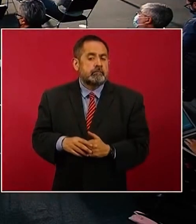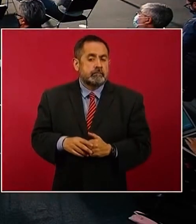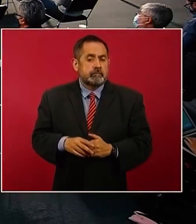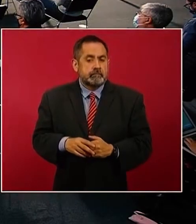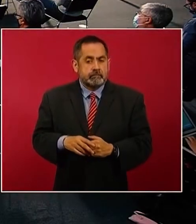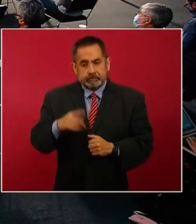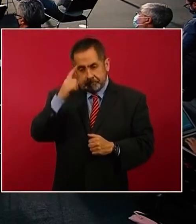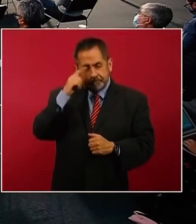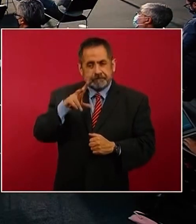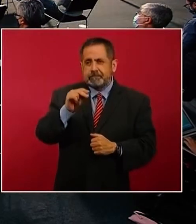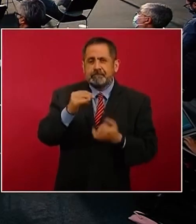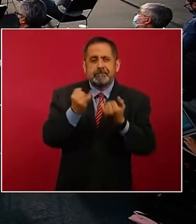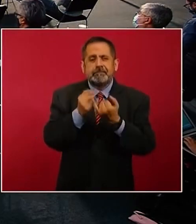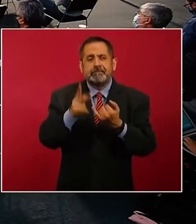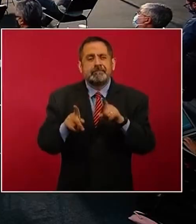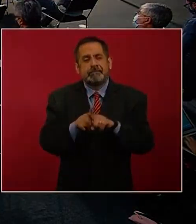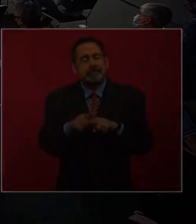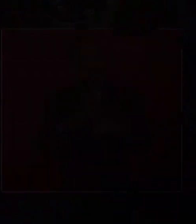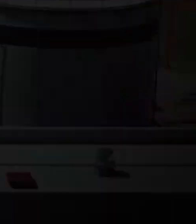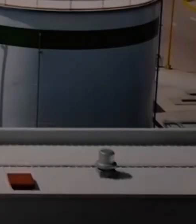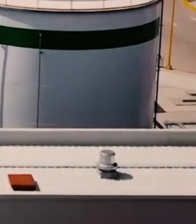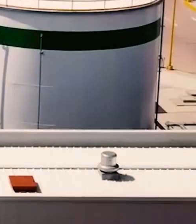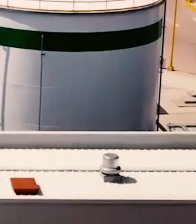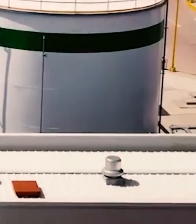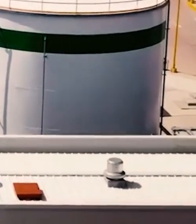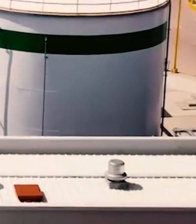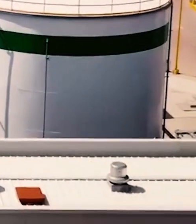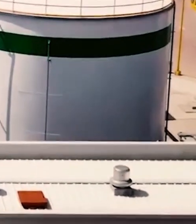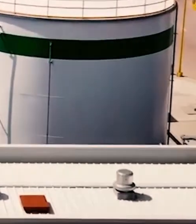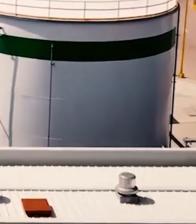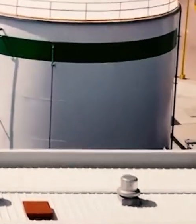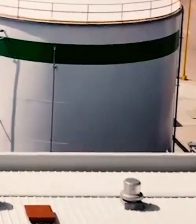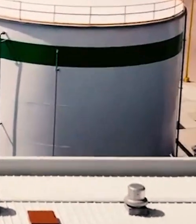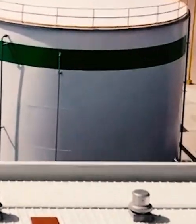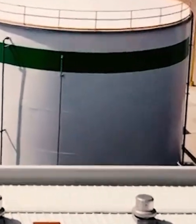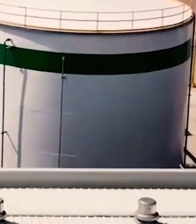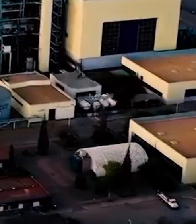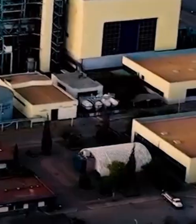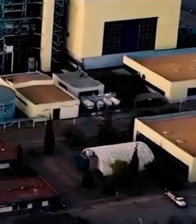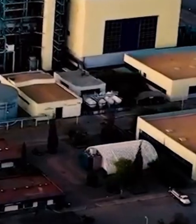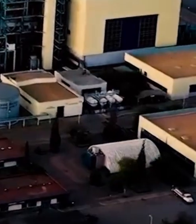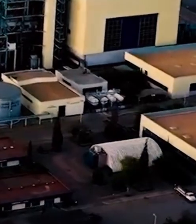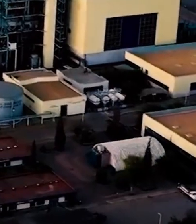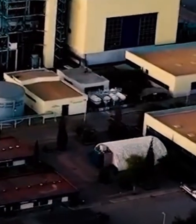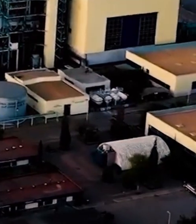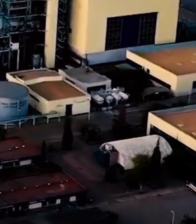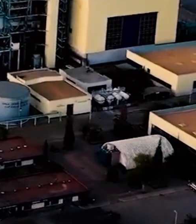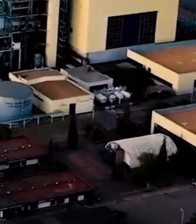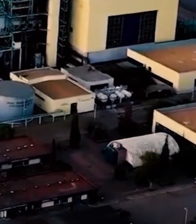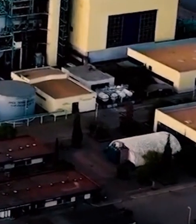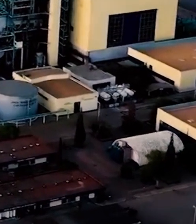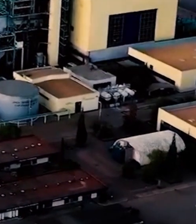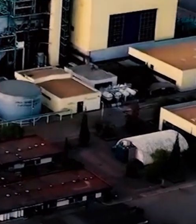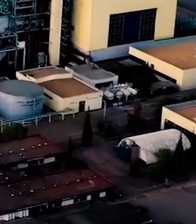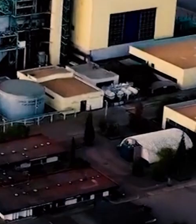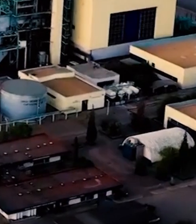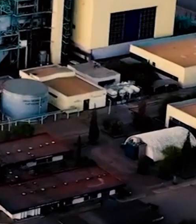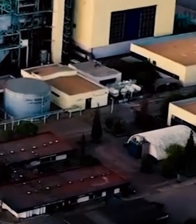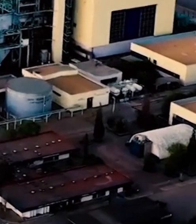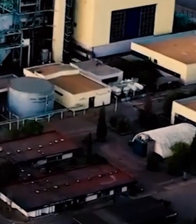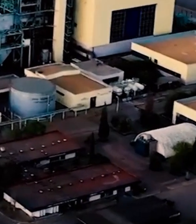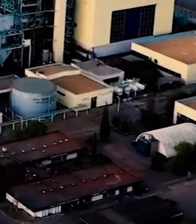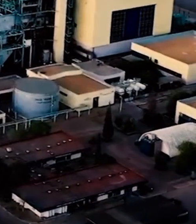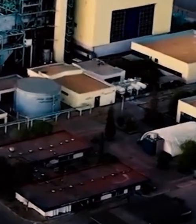para que no nos pase lo que sucedió en Texas. En este sentido, aseguró que les serán respetados aquellos contratos que se firmaron